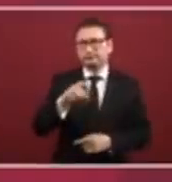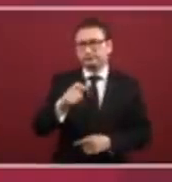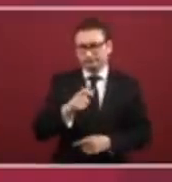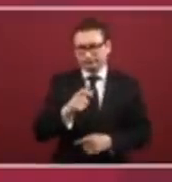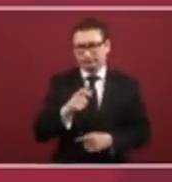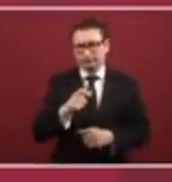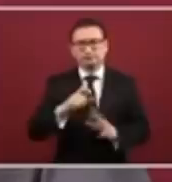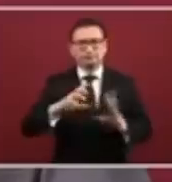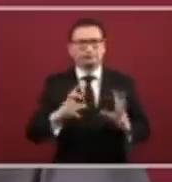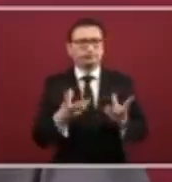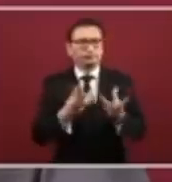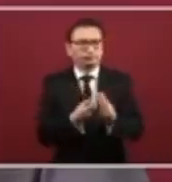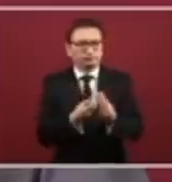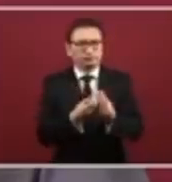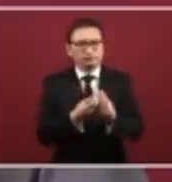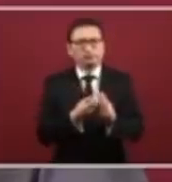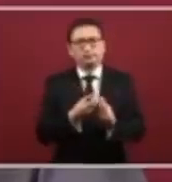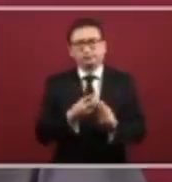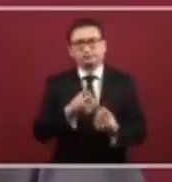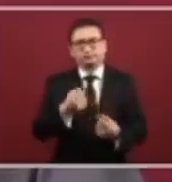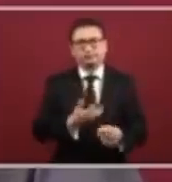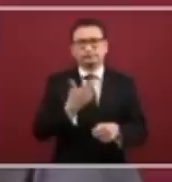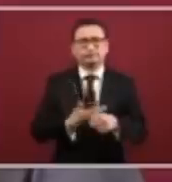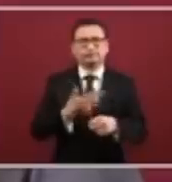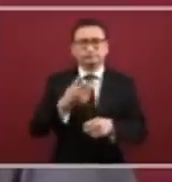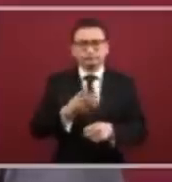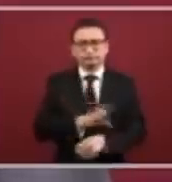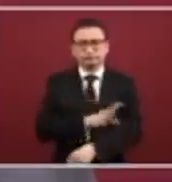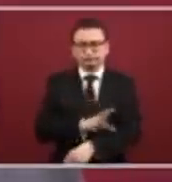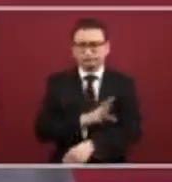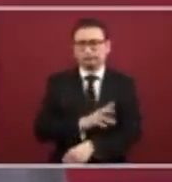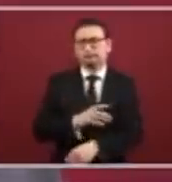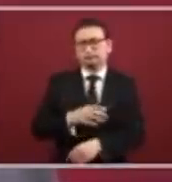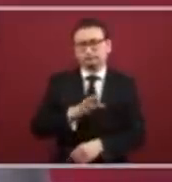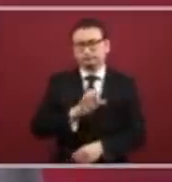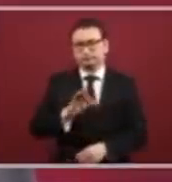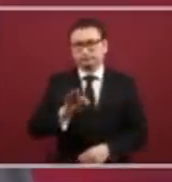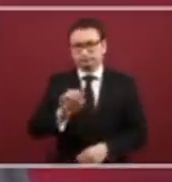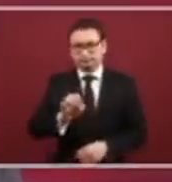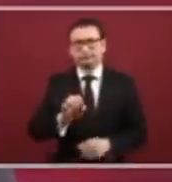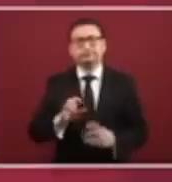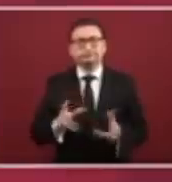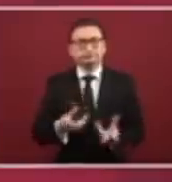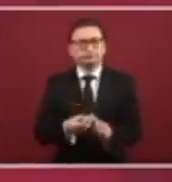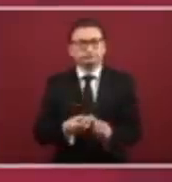con la Secretaría de Energía. De manera